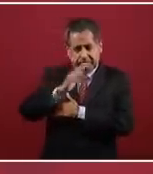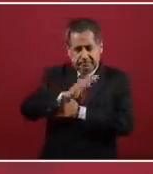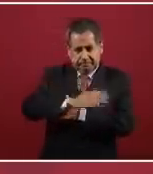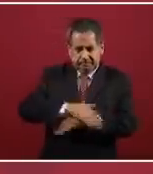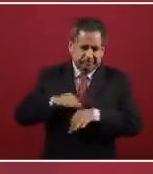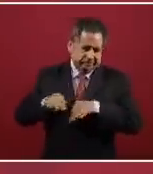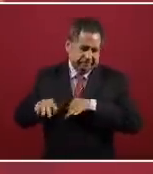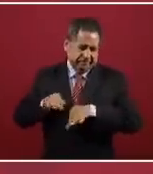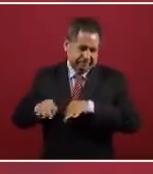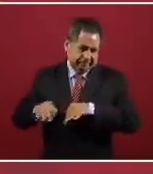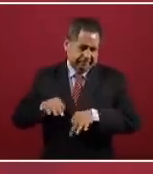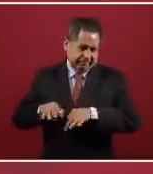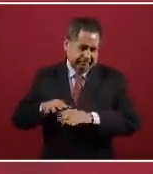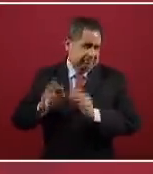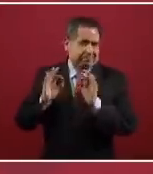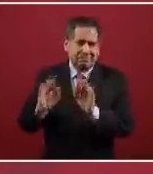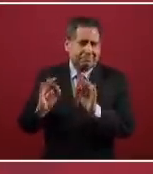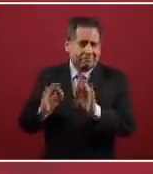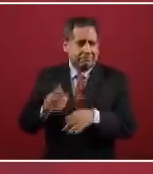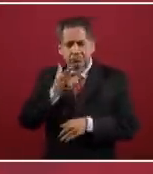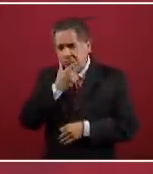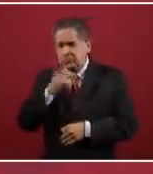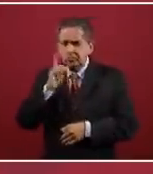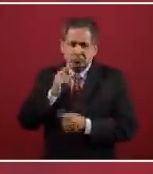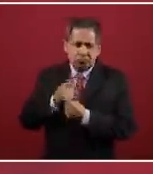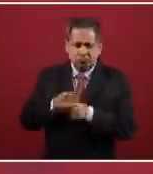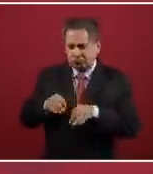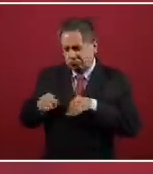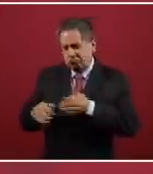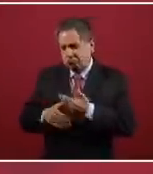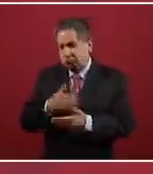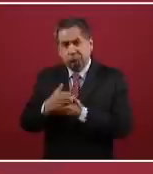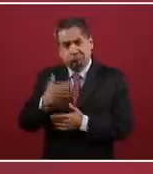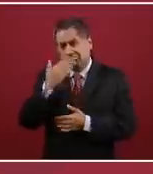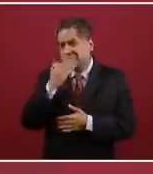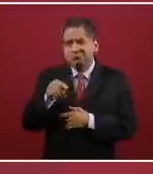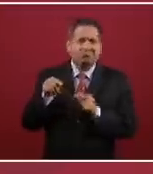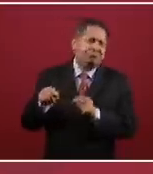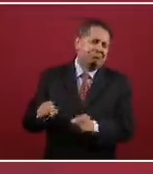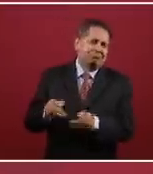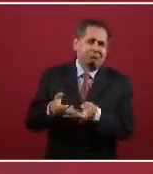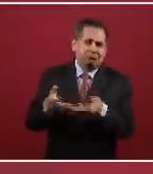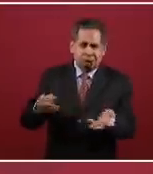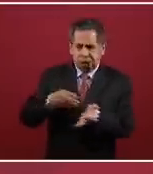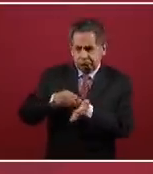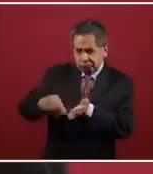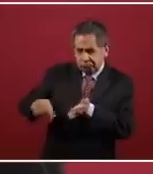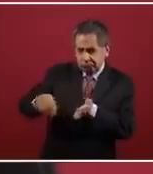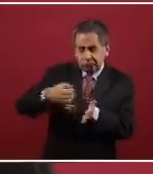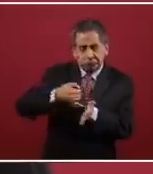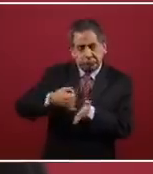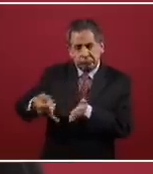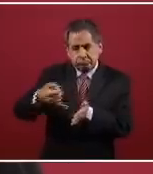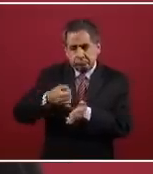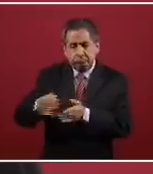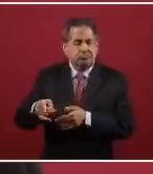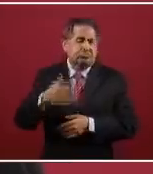hombres, mujeres, niños, trabajando la agricultura. Es de las zonas más